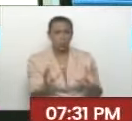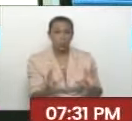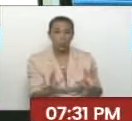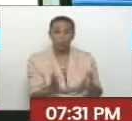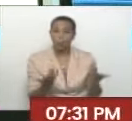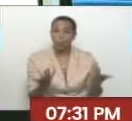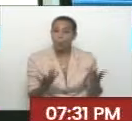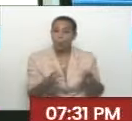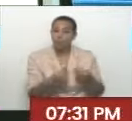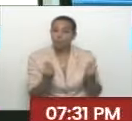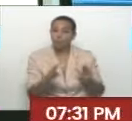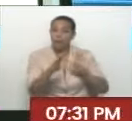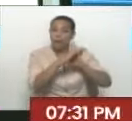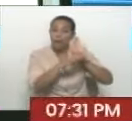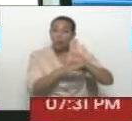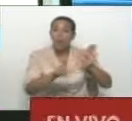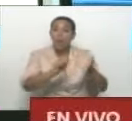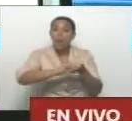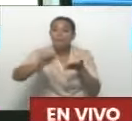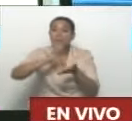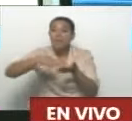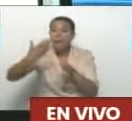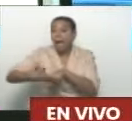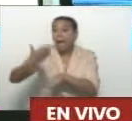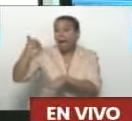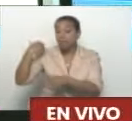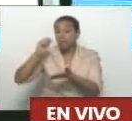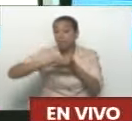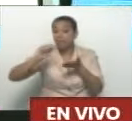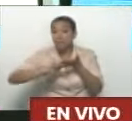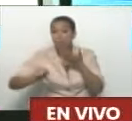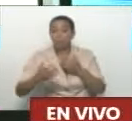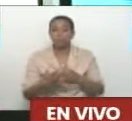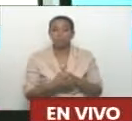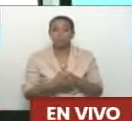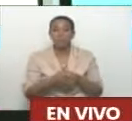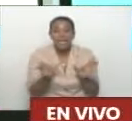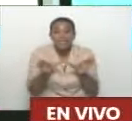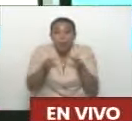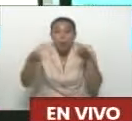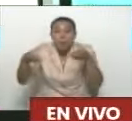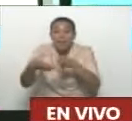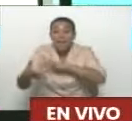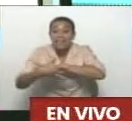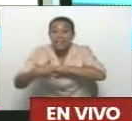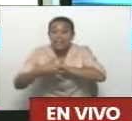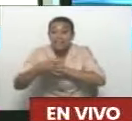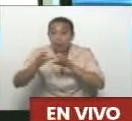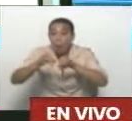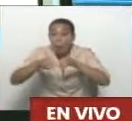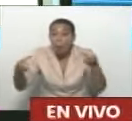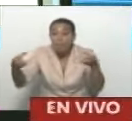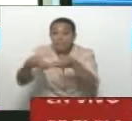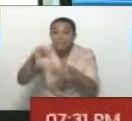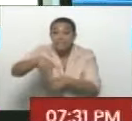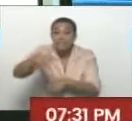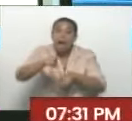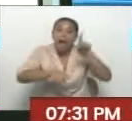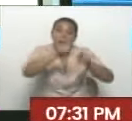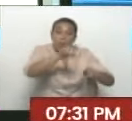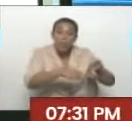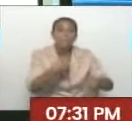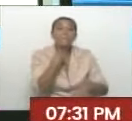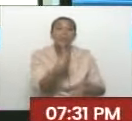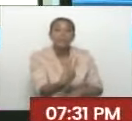rompiendo las reglas del documento firmado. Fue esa oficina técnica y algunos de